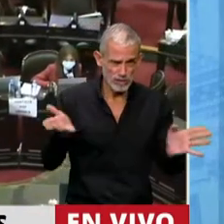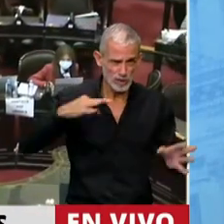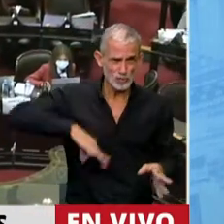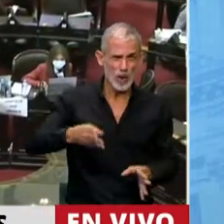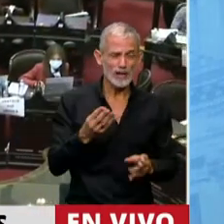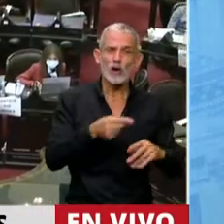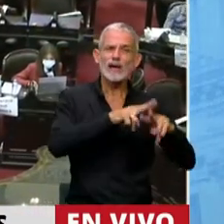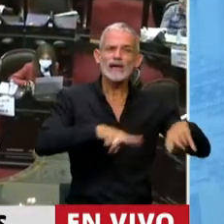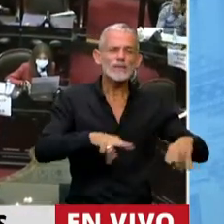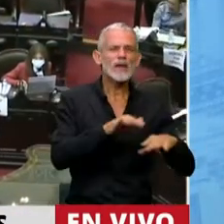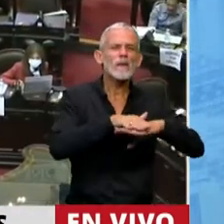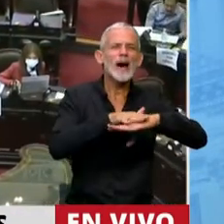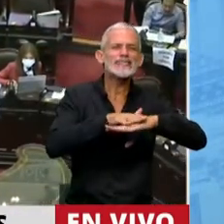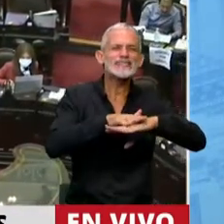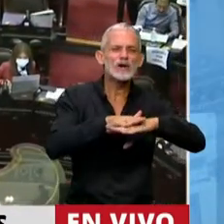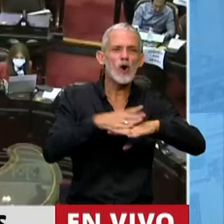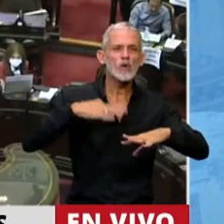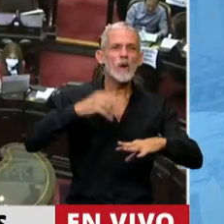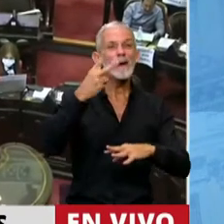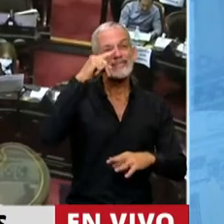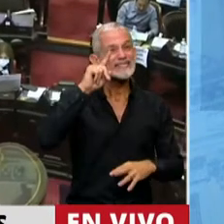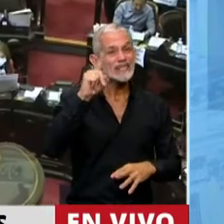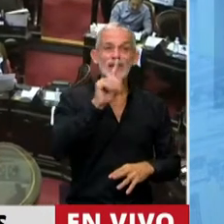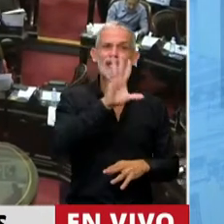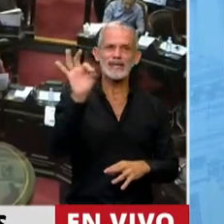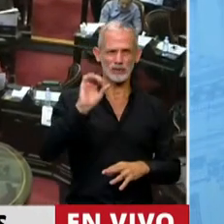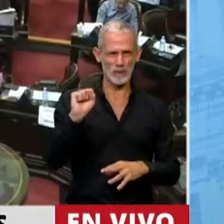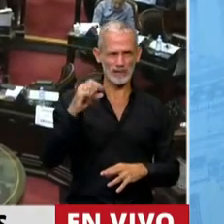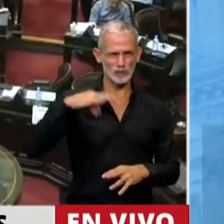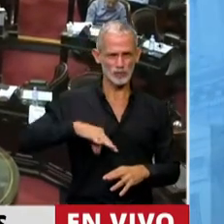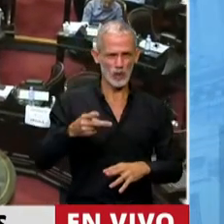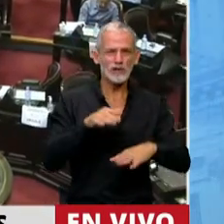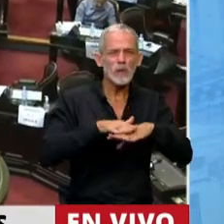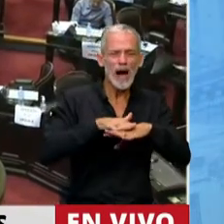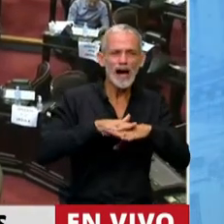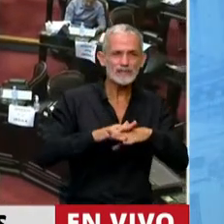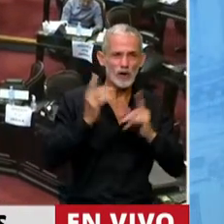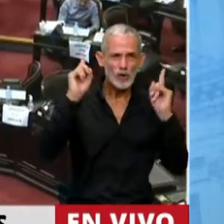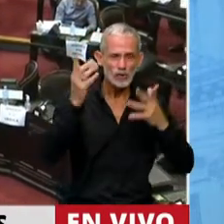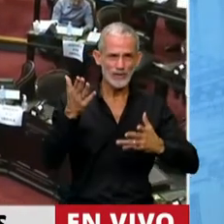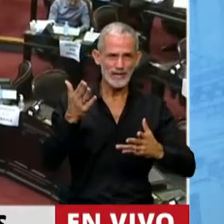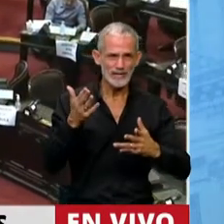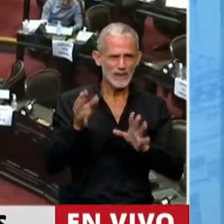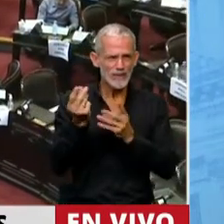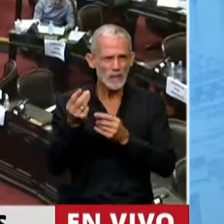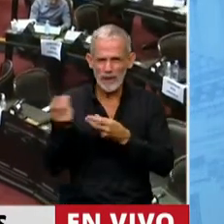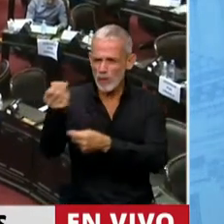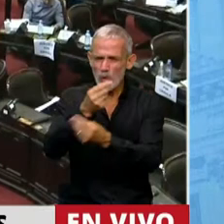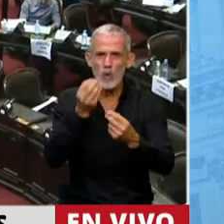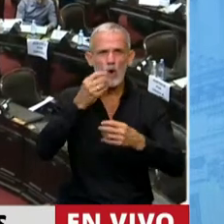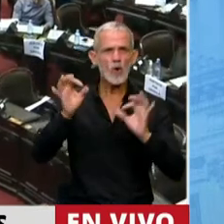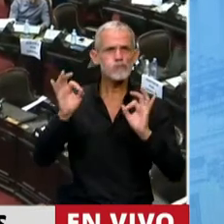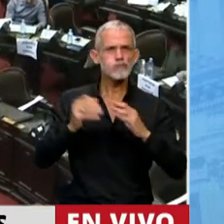El inicial, 27.500 pesos, señora presidenta. El inicial de los docentes. La canasta familiar